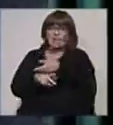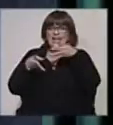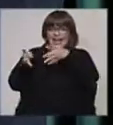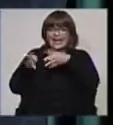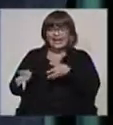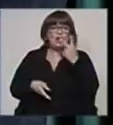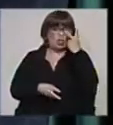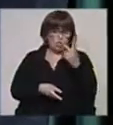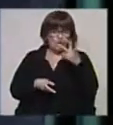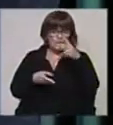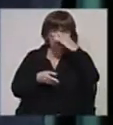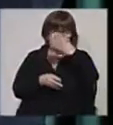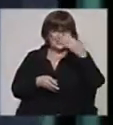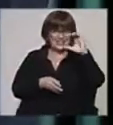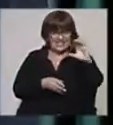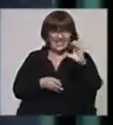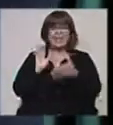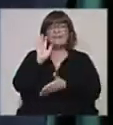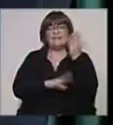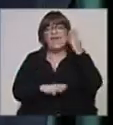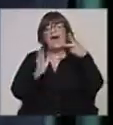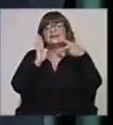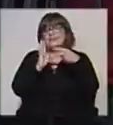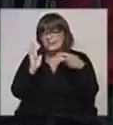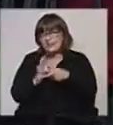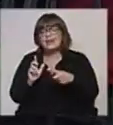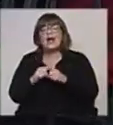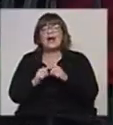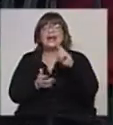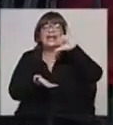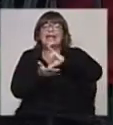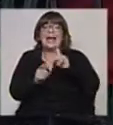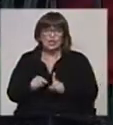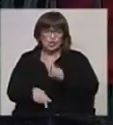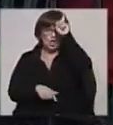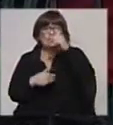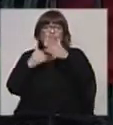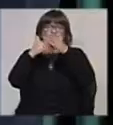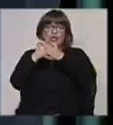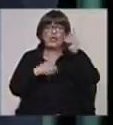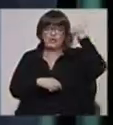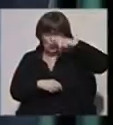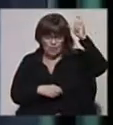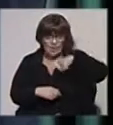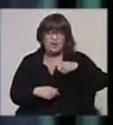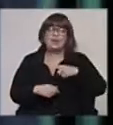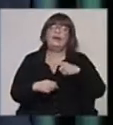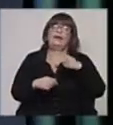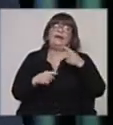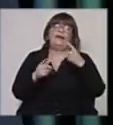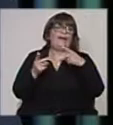que son los que están yendo a Siria, al norte de Irak, a la frontera con Turquía, etcétera,